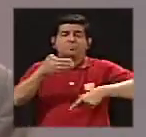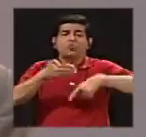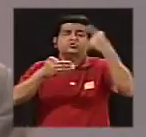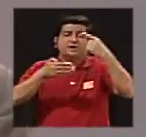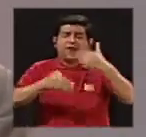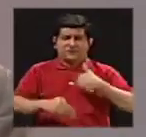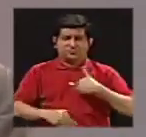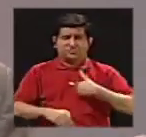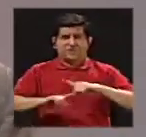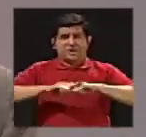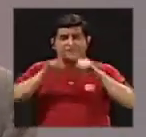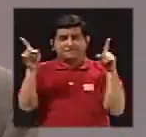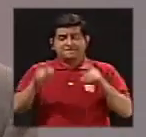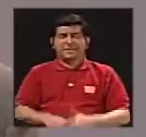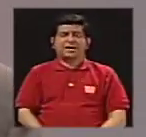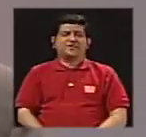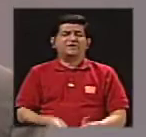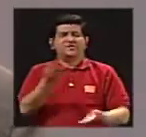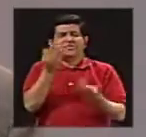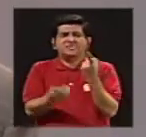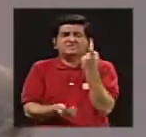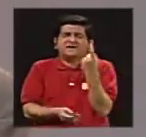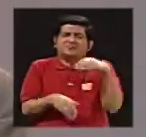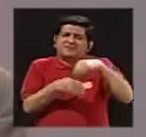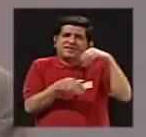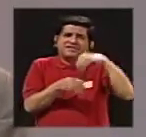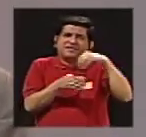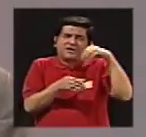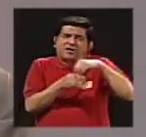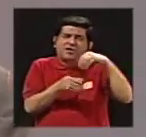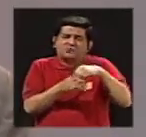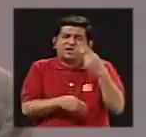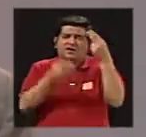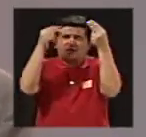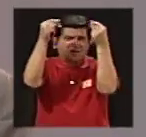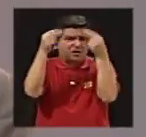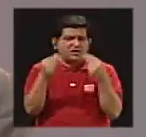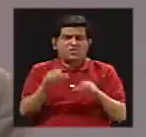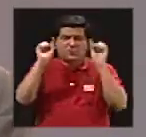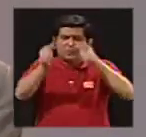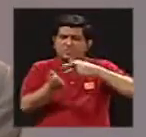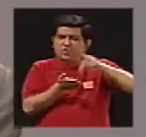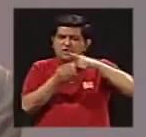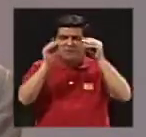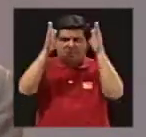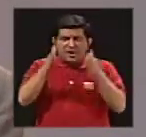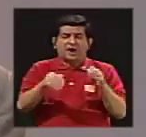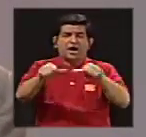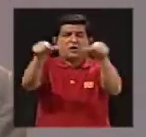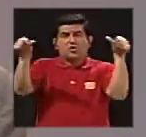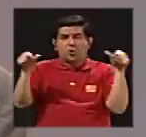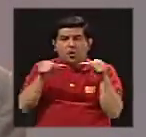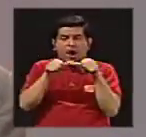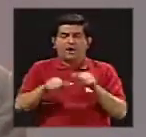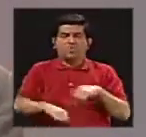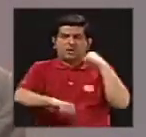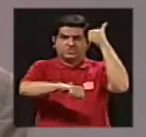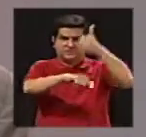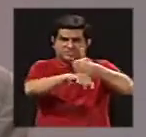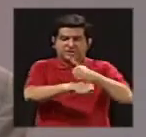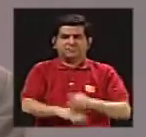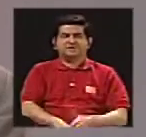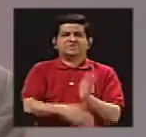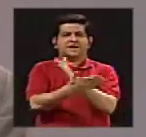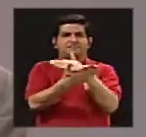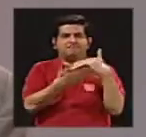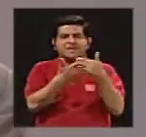que posgrados que falta el contenido a veces presupuestario para pagar el docente o aulas para donde poner son